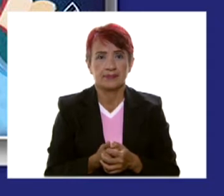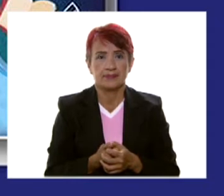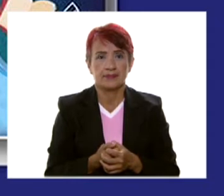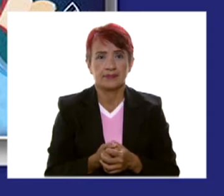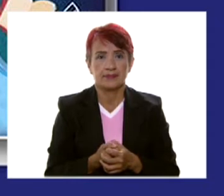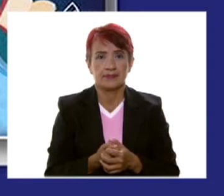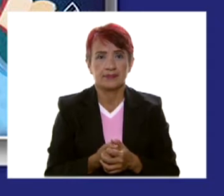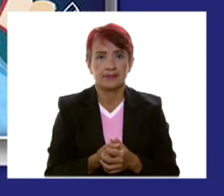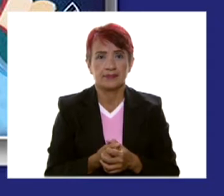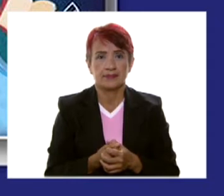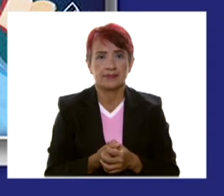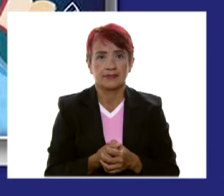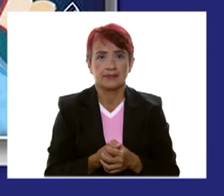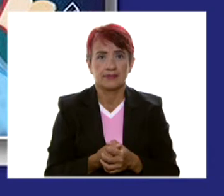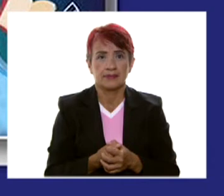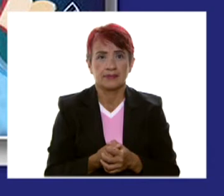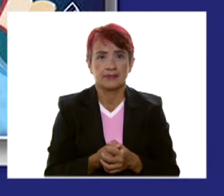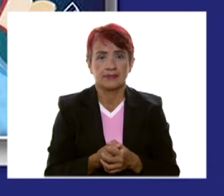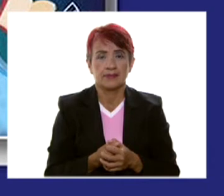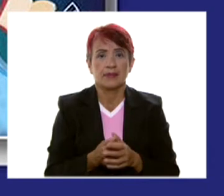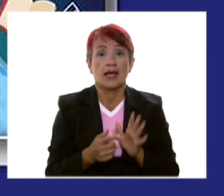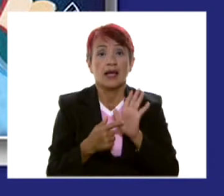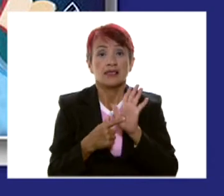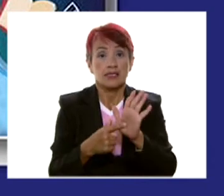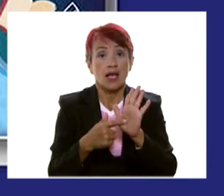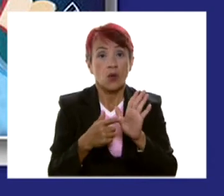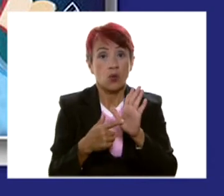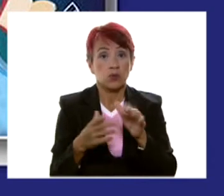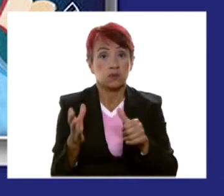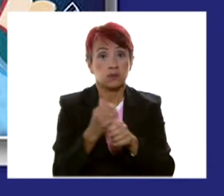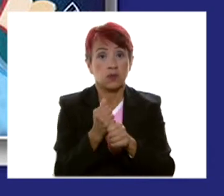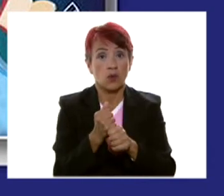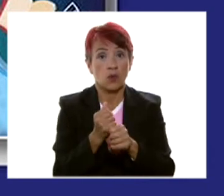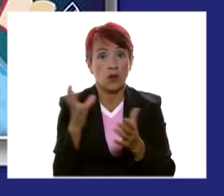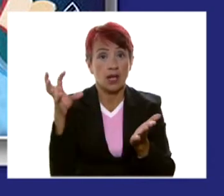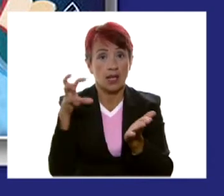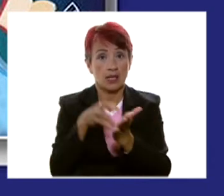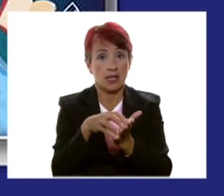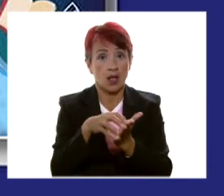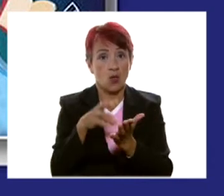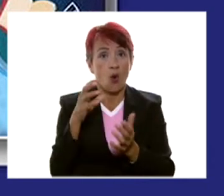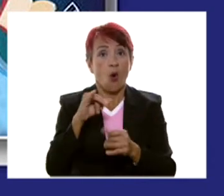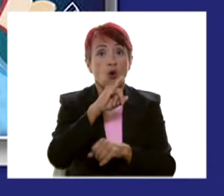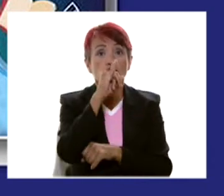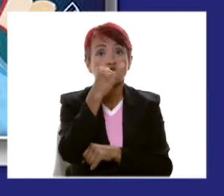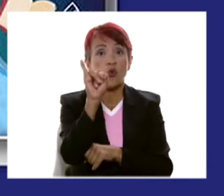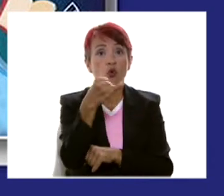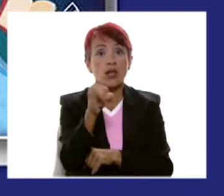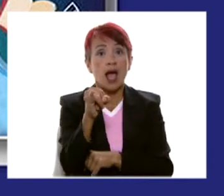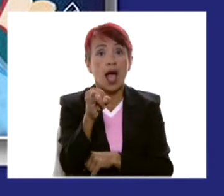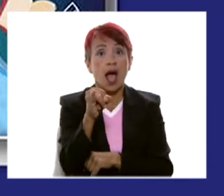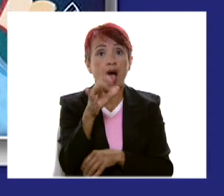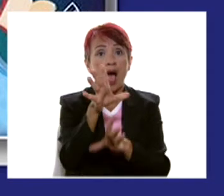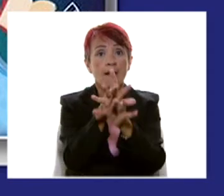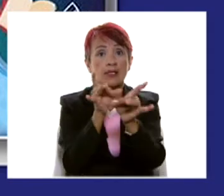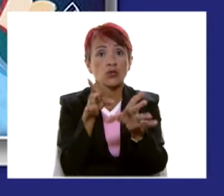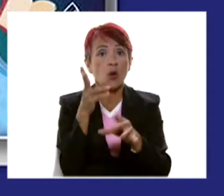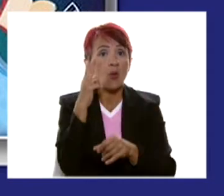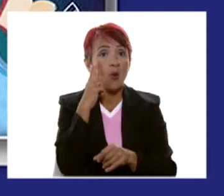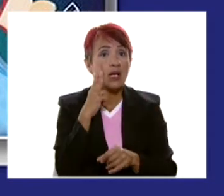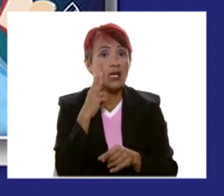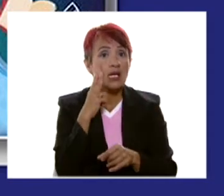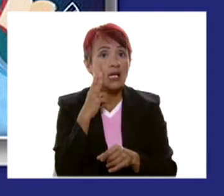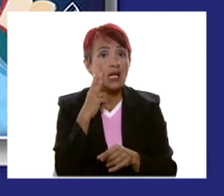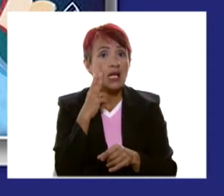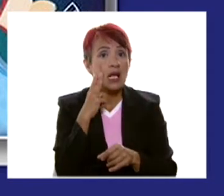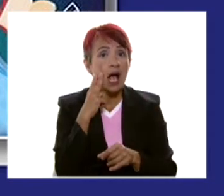Yabarana, Yecuana y Yucpa. Se encuentran ubicados en los estados Zulia, Amazonas, Bolívar, del